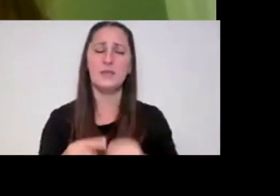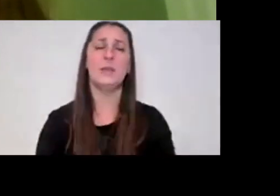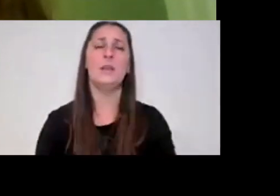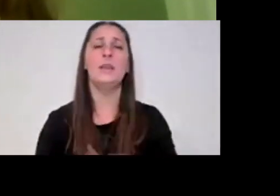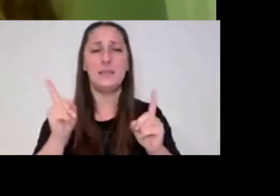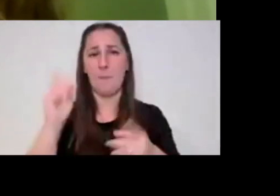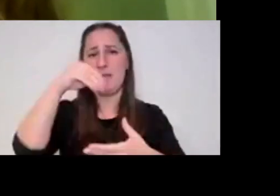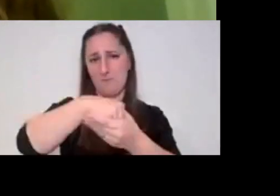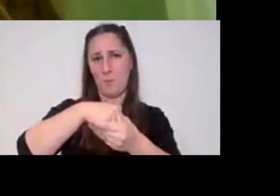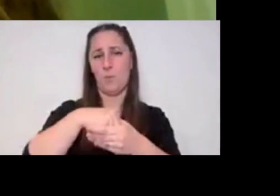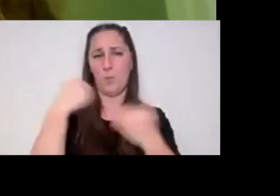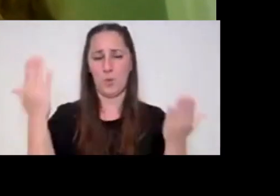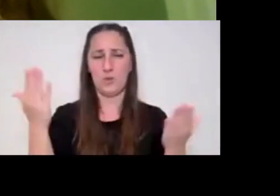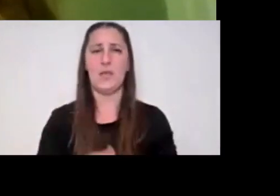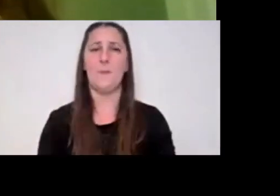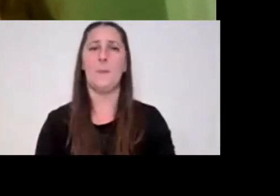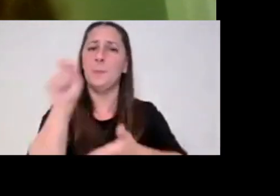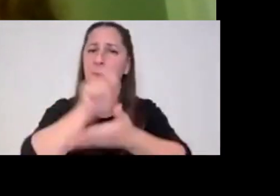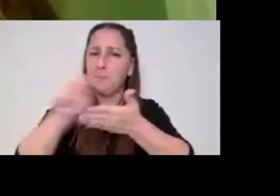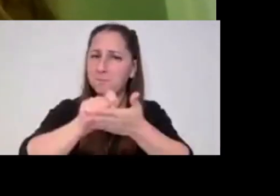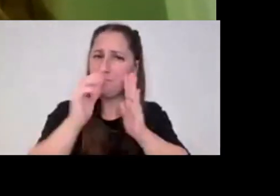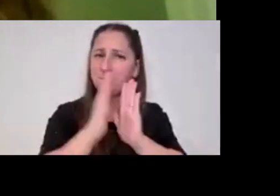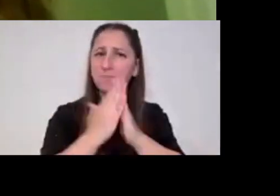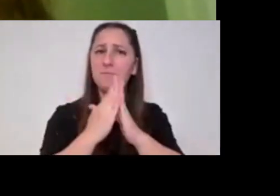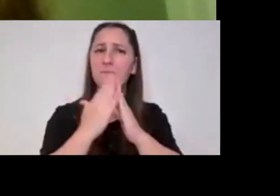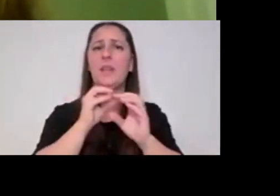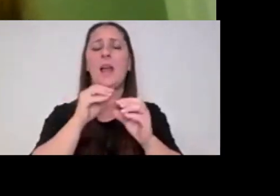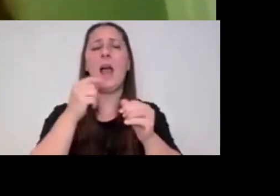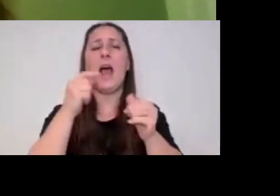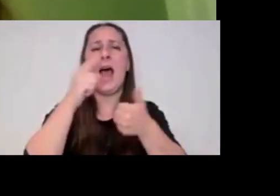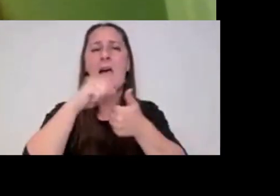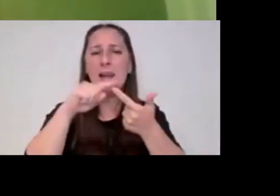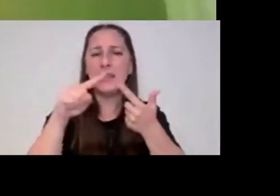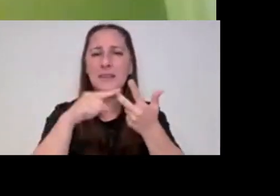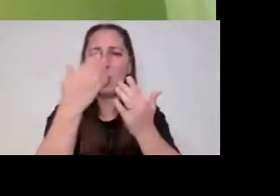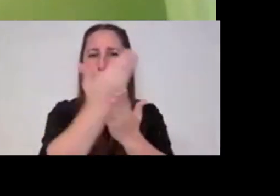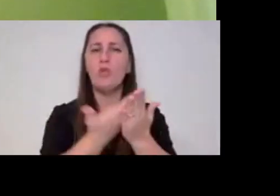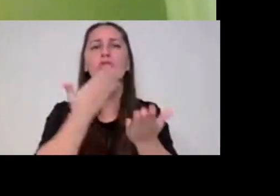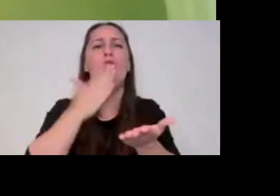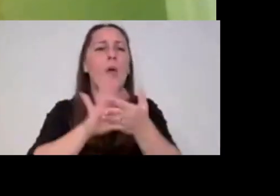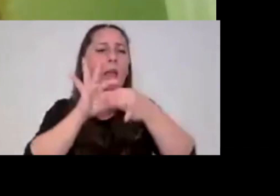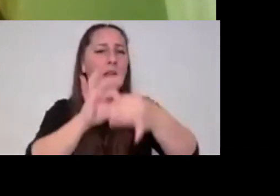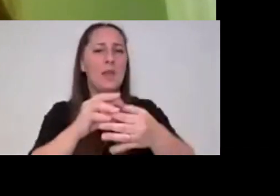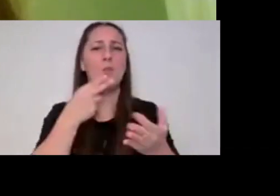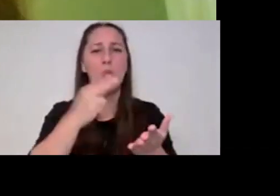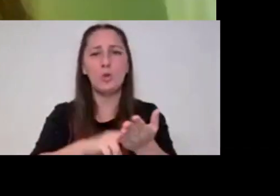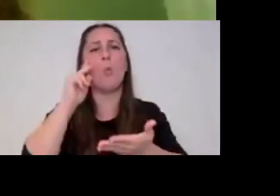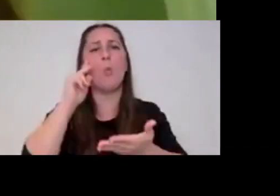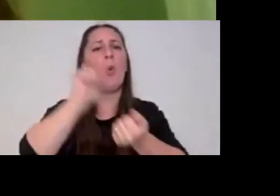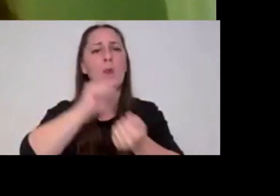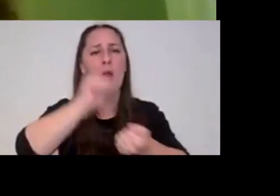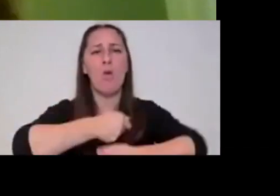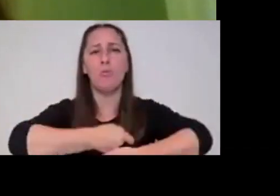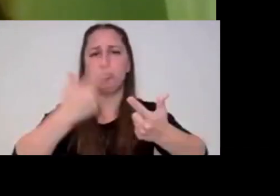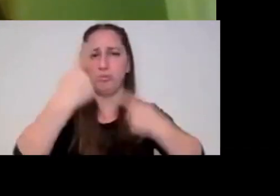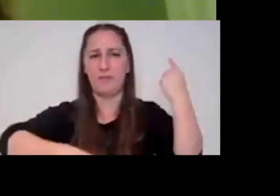país, autoría de bibliografía y artículos de la especialización impositiva, publicados en diversas revistas especializadas